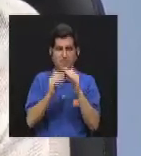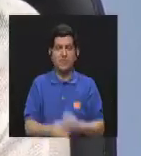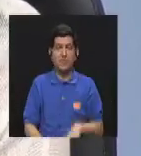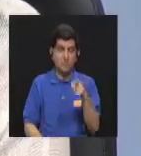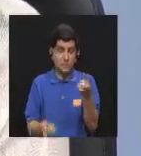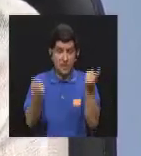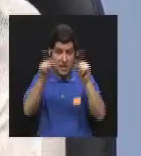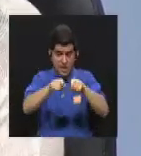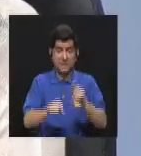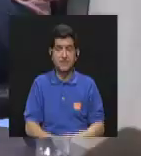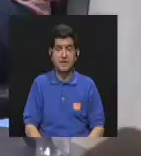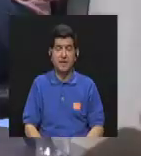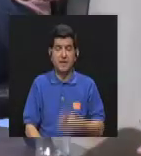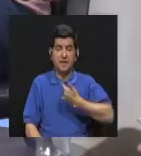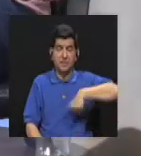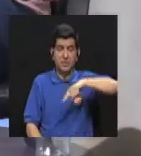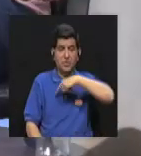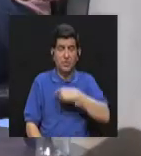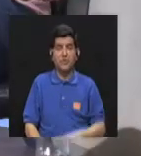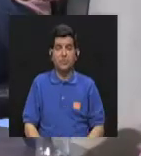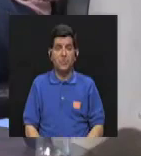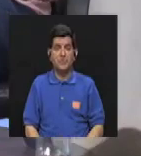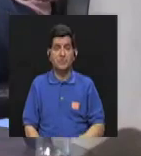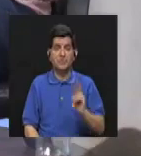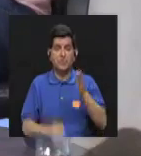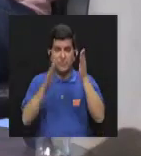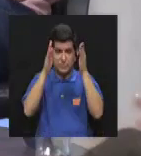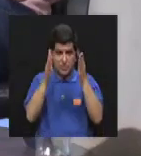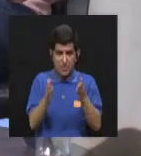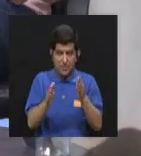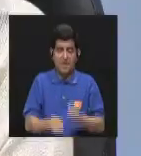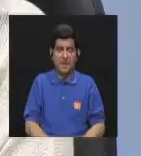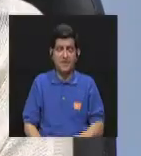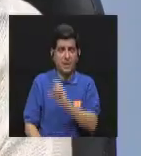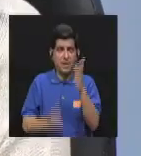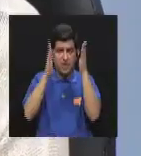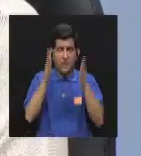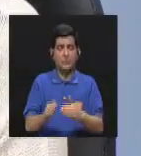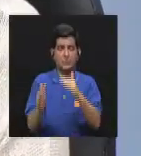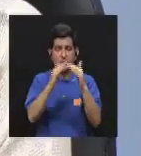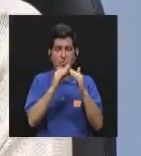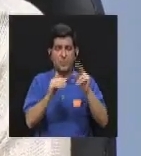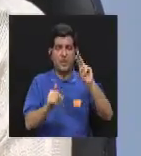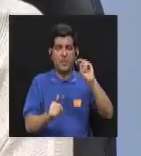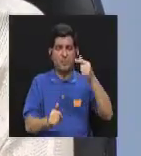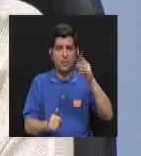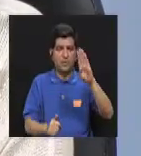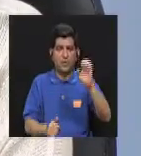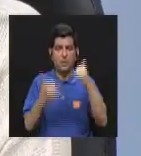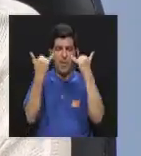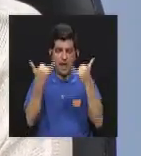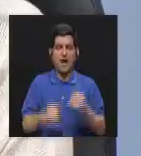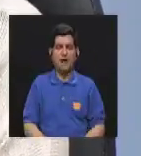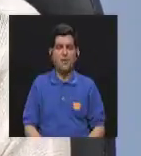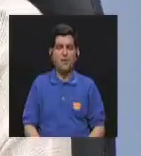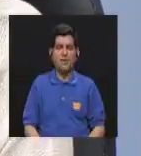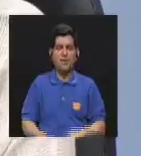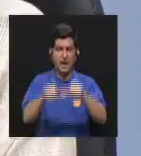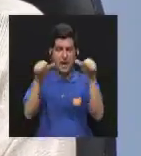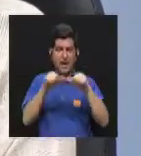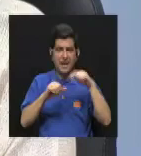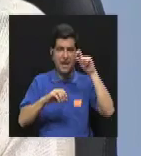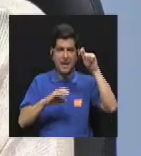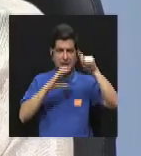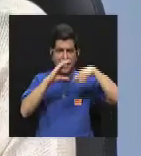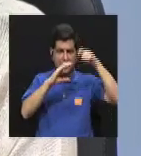pues la historia de nuestros compatriotas costarricenses del pueblo Nave. Vamos ahorita a la sección Cinético del lunes de Cinemateca y ya volvemos